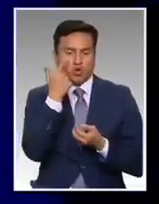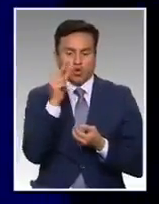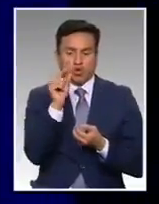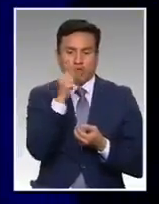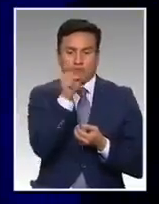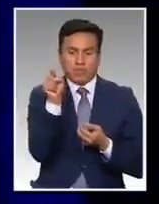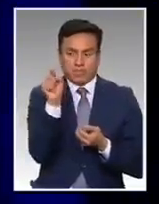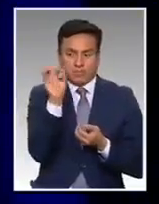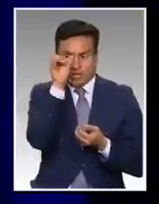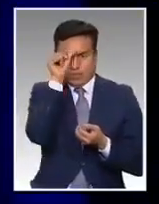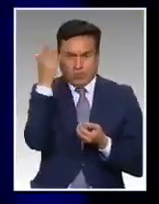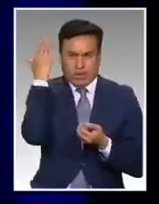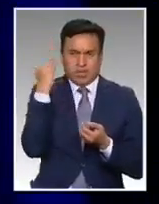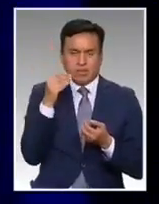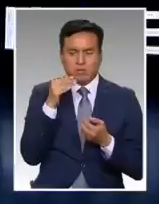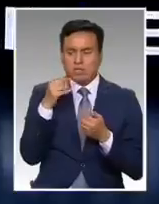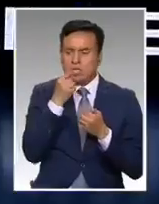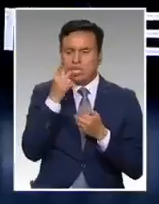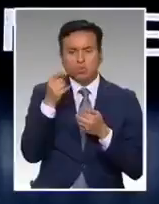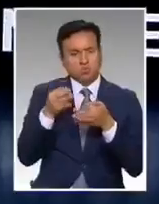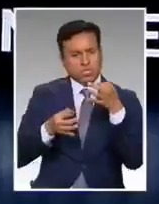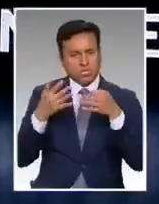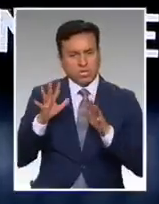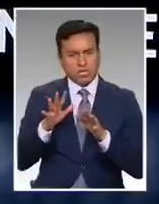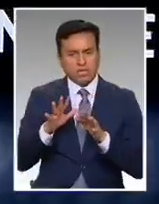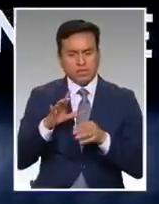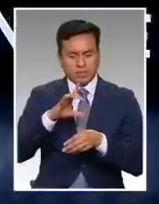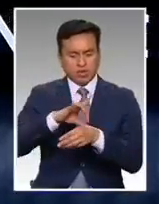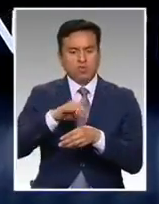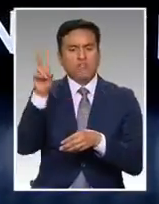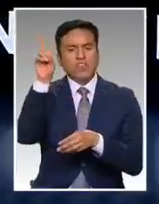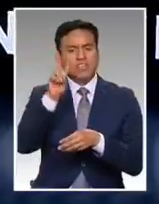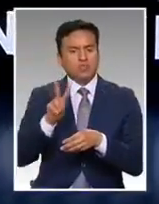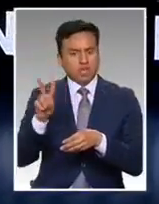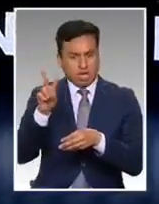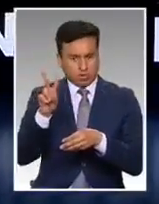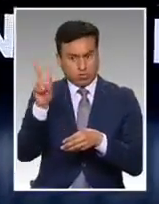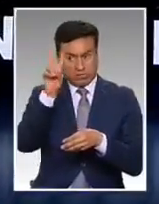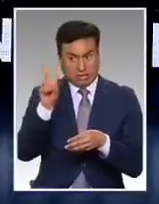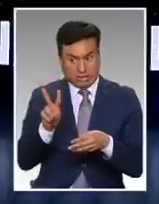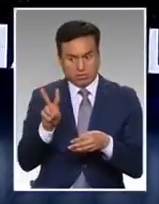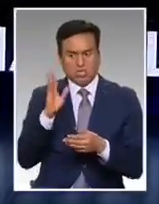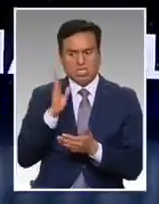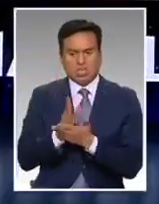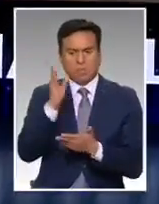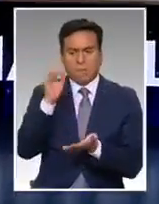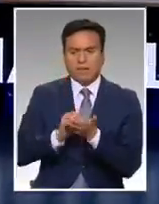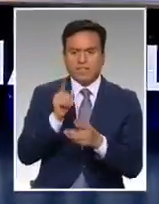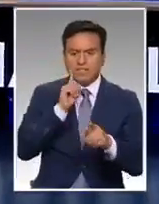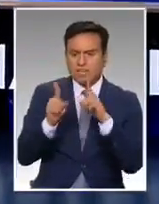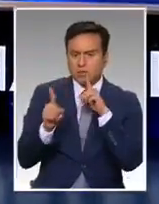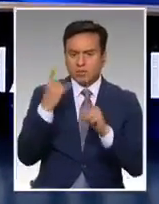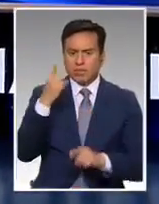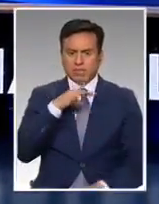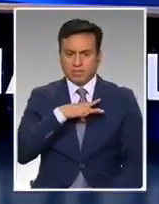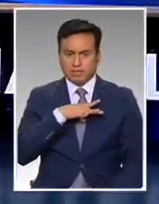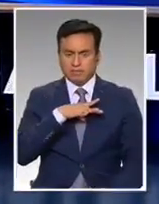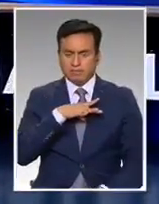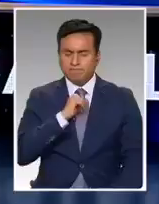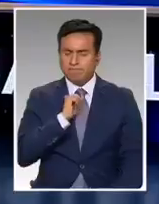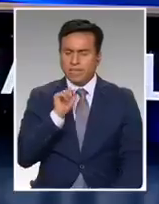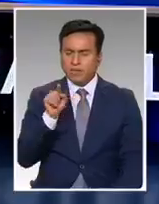este fin de semana asistimos a una denuncia por parte de médicos venezolanos a quienes se les está exigiendo además otro examen en la universidad de chile